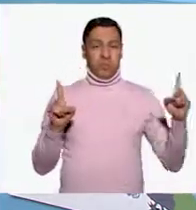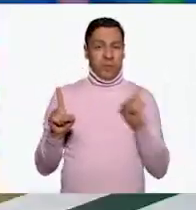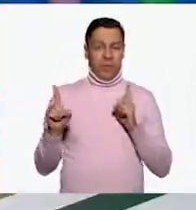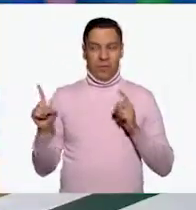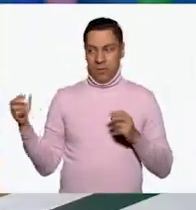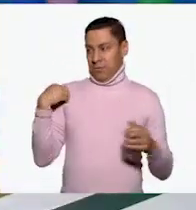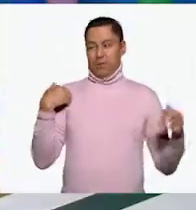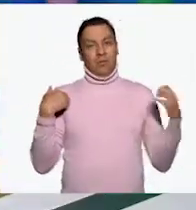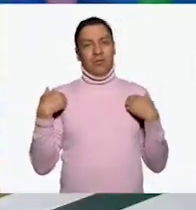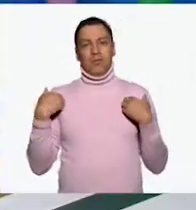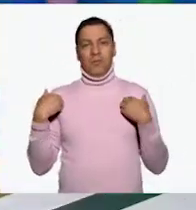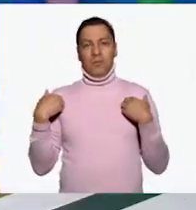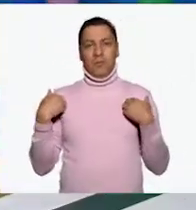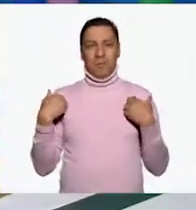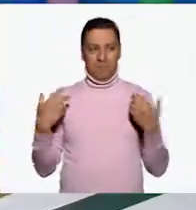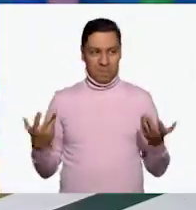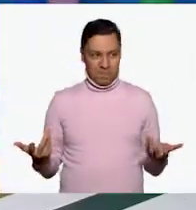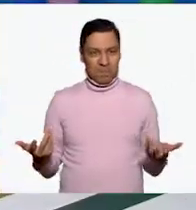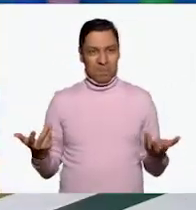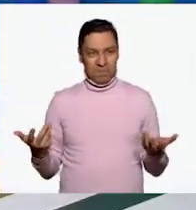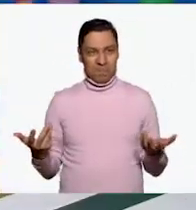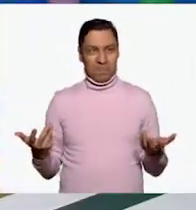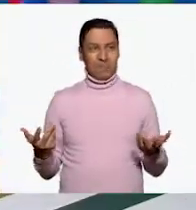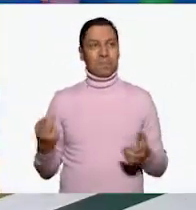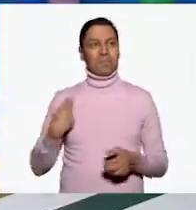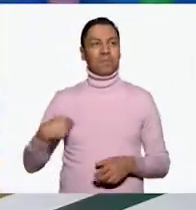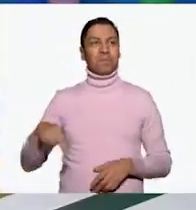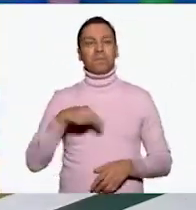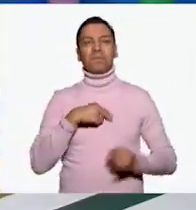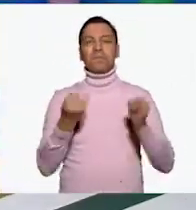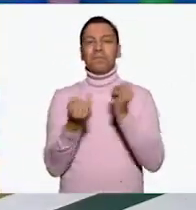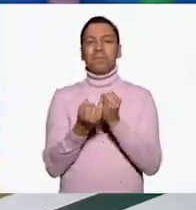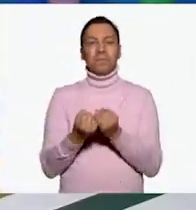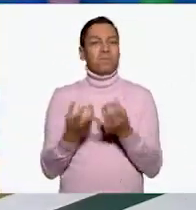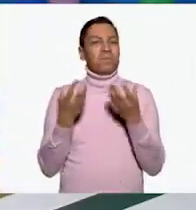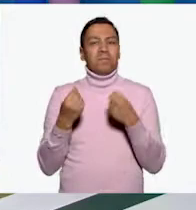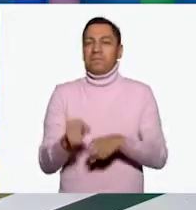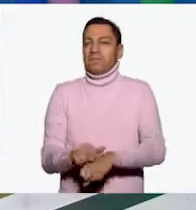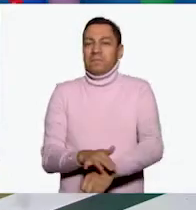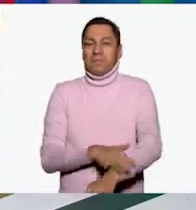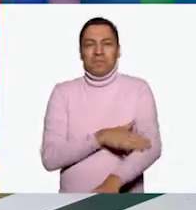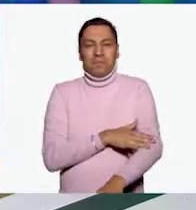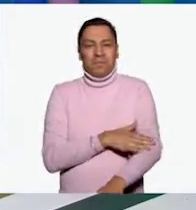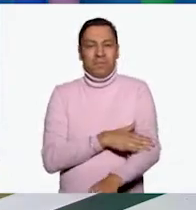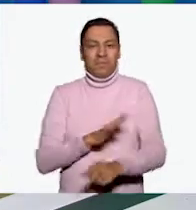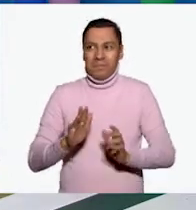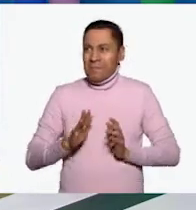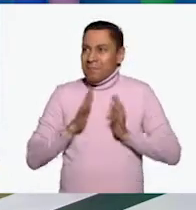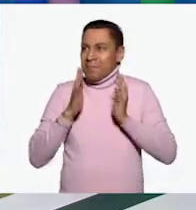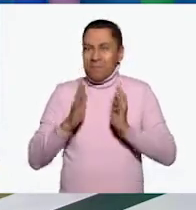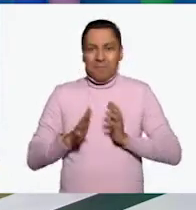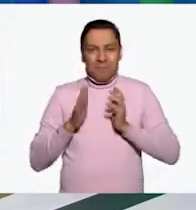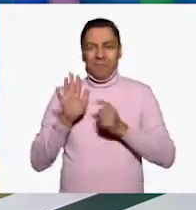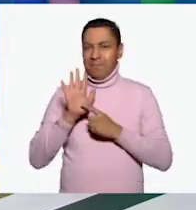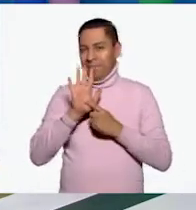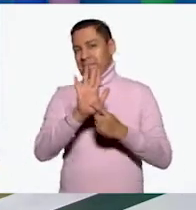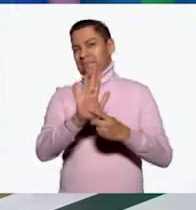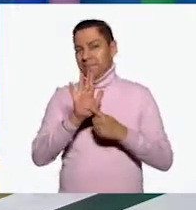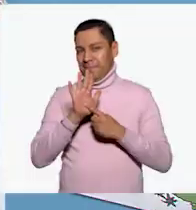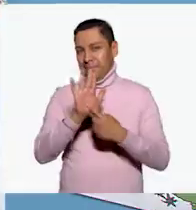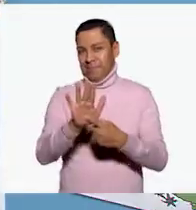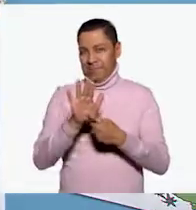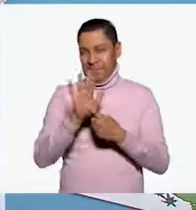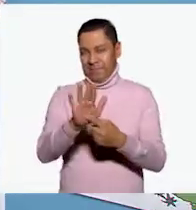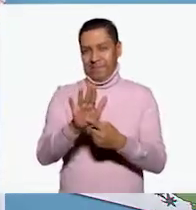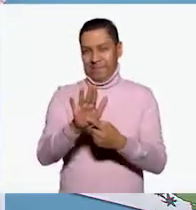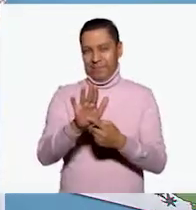nosotros que llegamos con mucha, pero mucha emoción para descubrir sorpresas que tendremos en la clase. Y